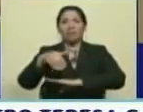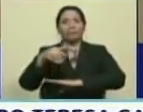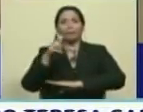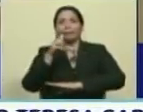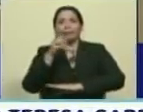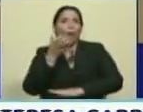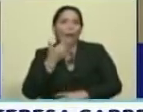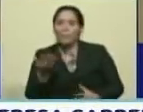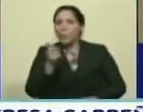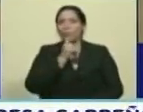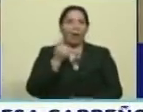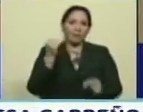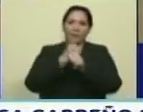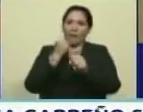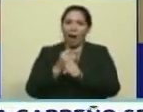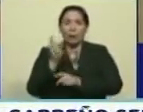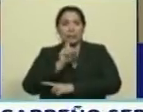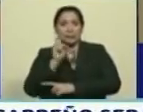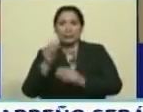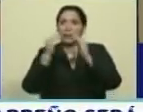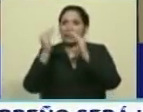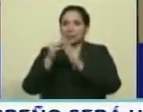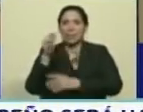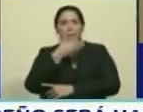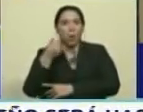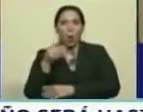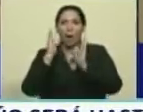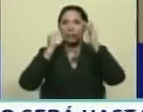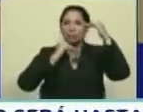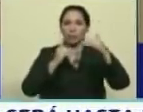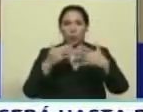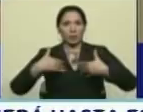que necesitan hogares, que necesitan mejor atención de salud,